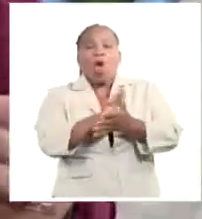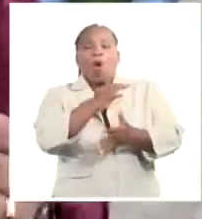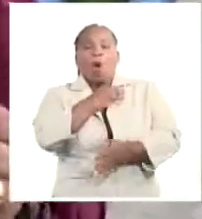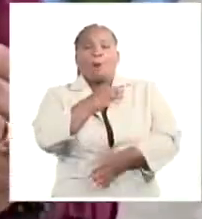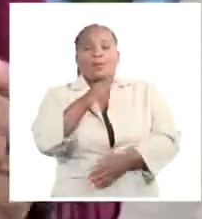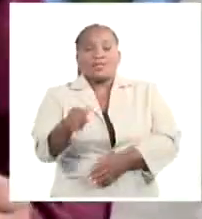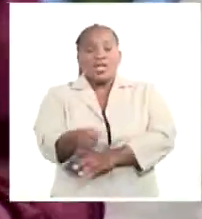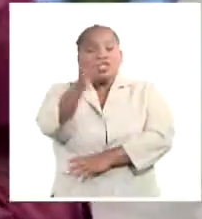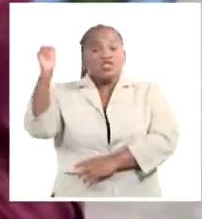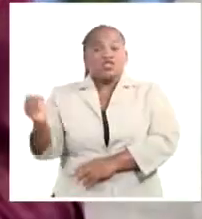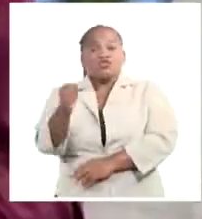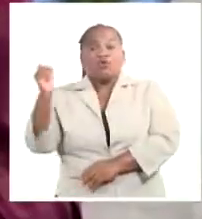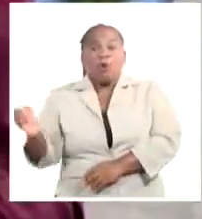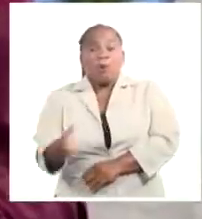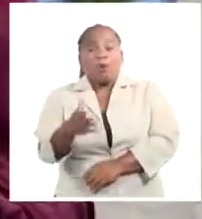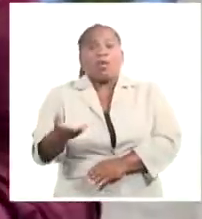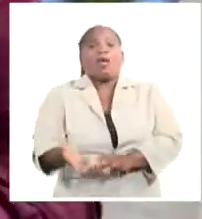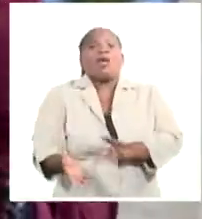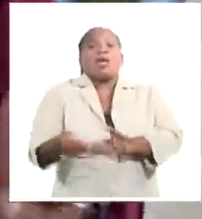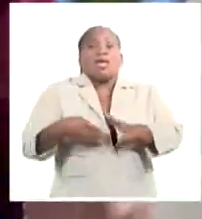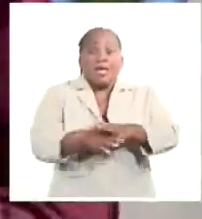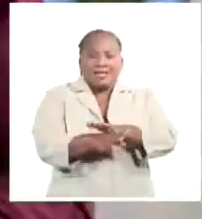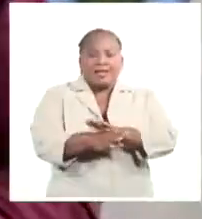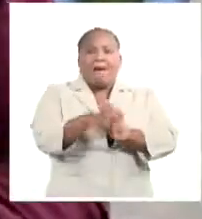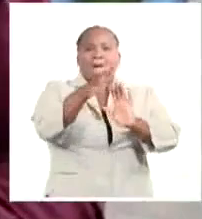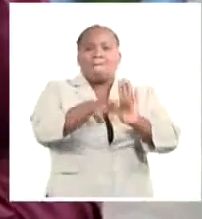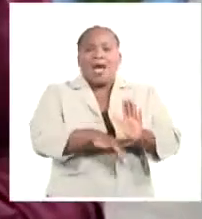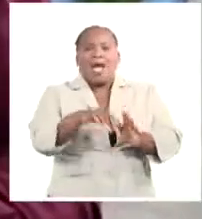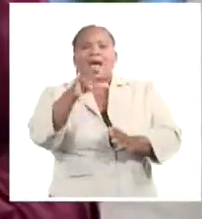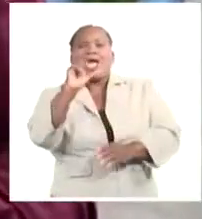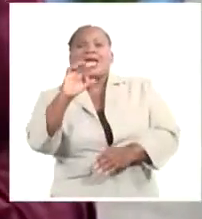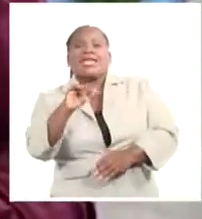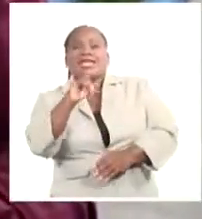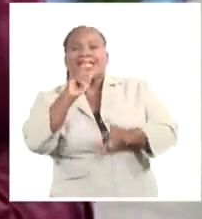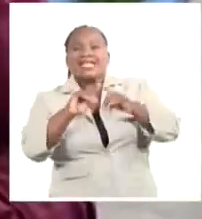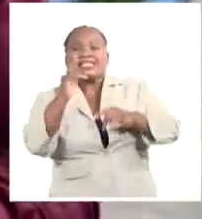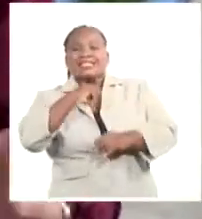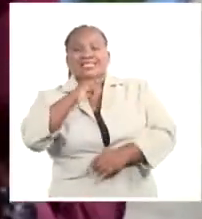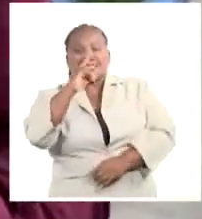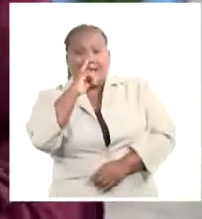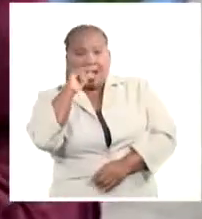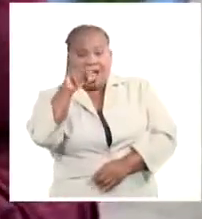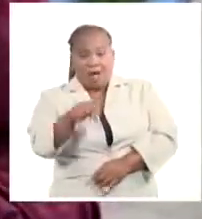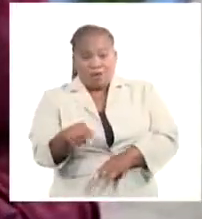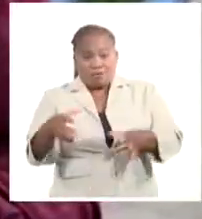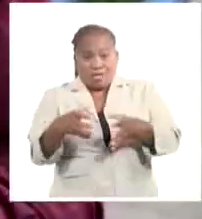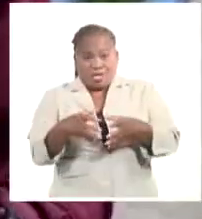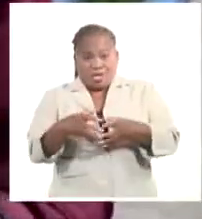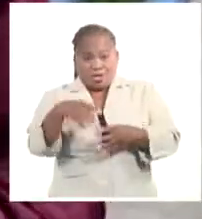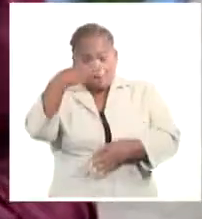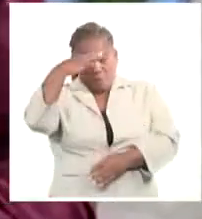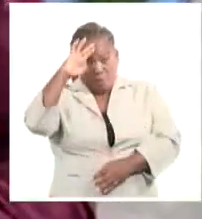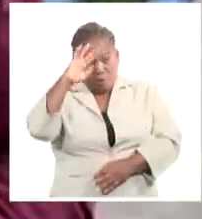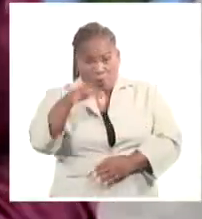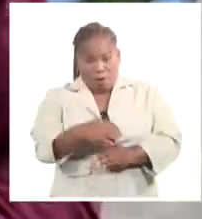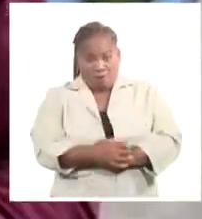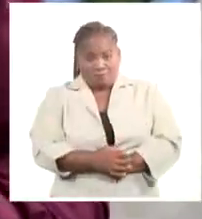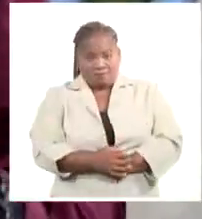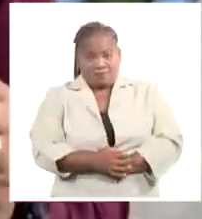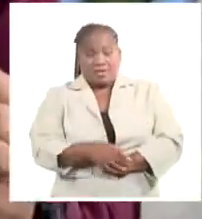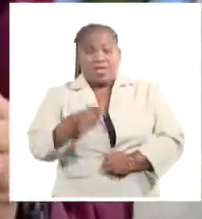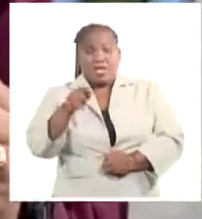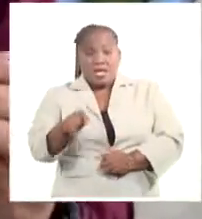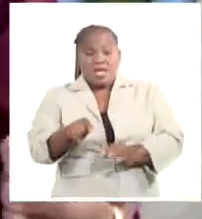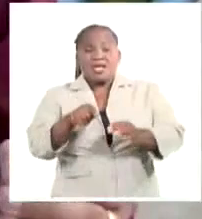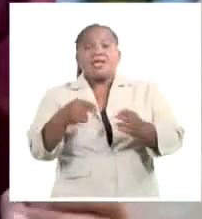softball, entra y es baja Cristian Rodríguez, que bueno, se encuentra en estos momentos con el equipo Cuba en el Mundial